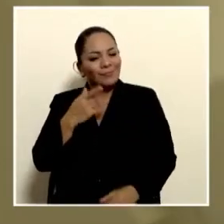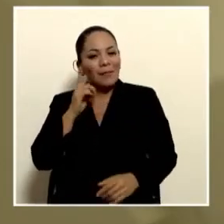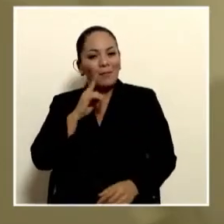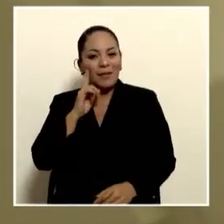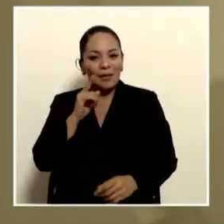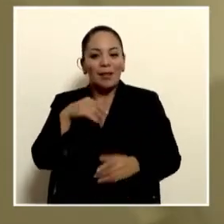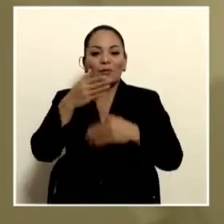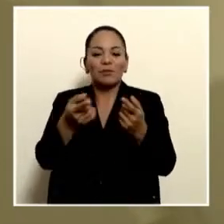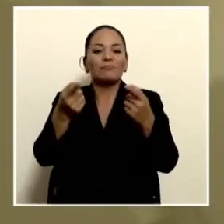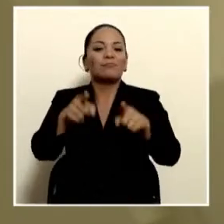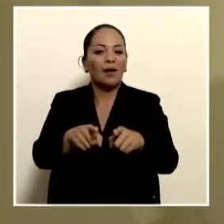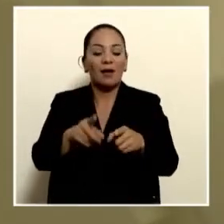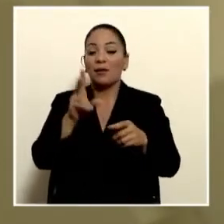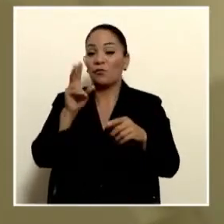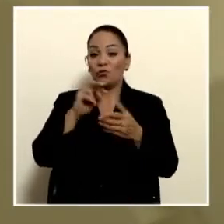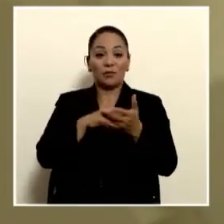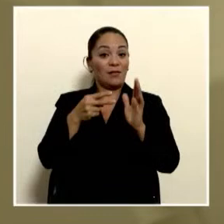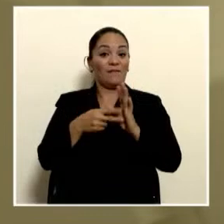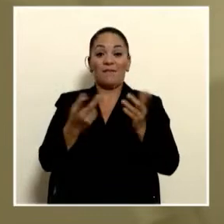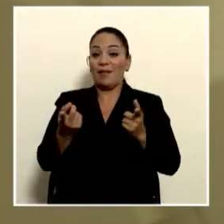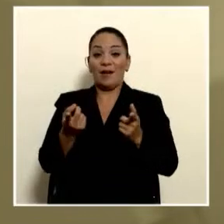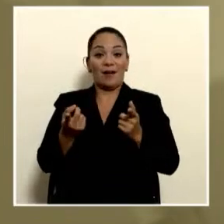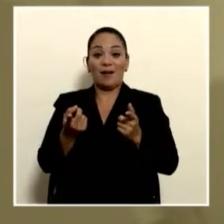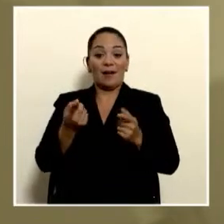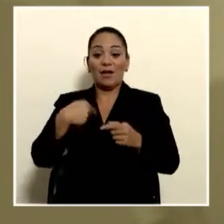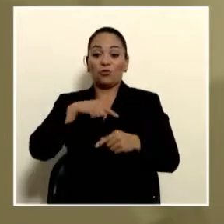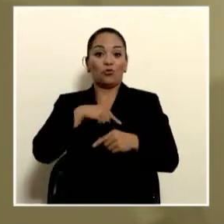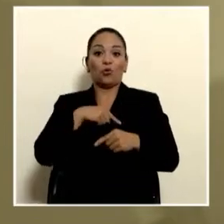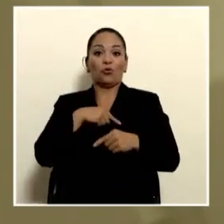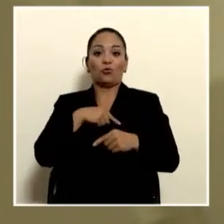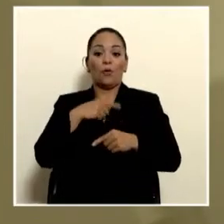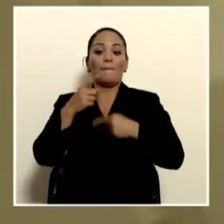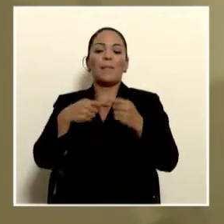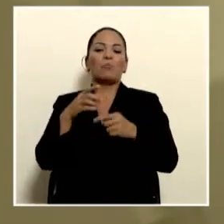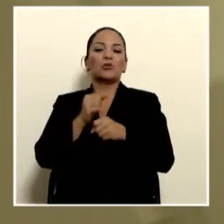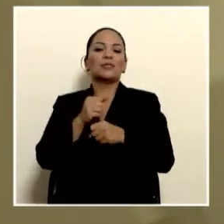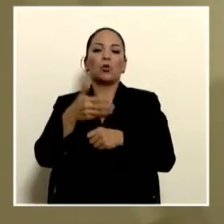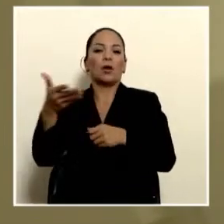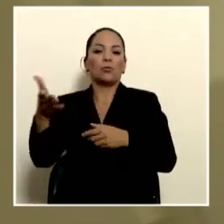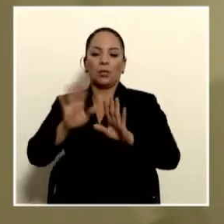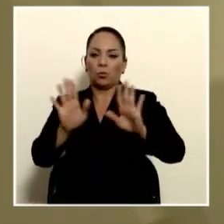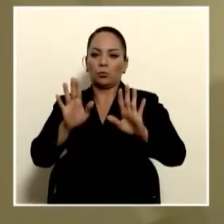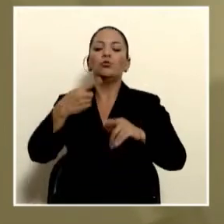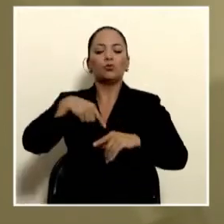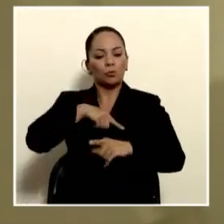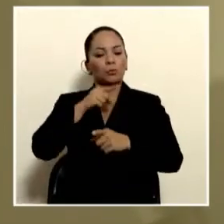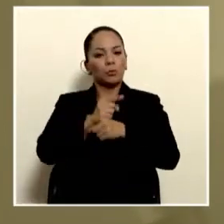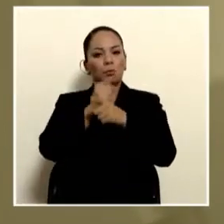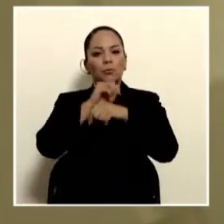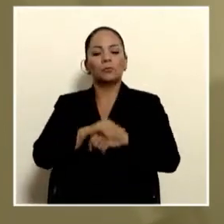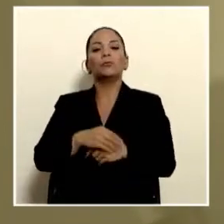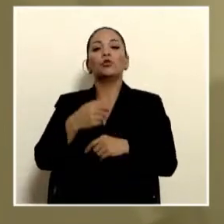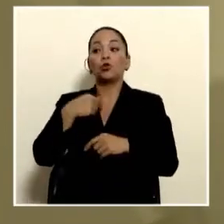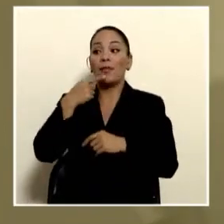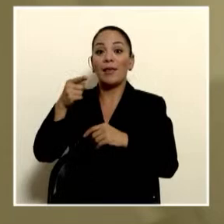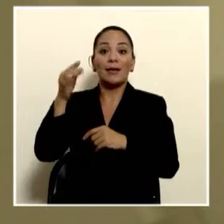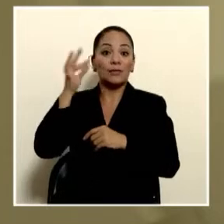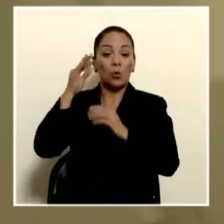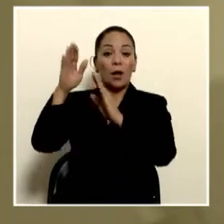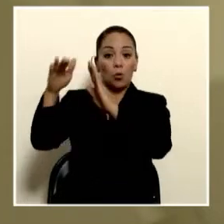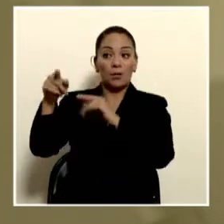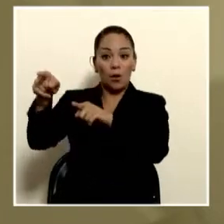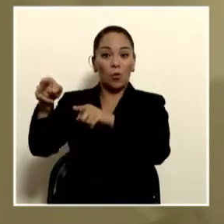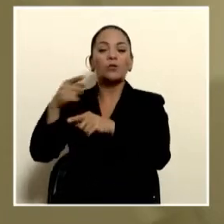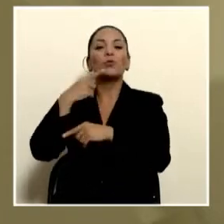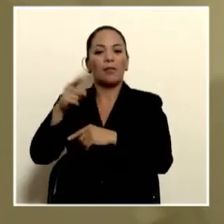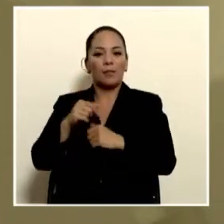dé la realidad, no significa que nosotros no vamos a hacer lo correcto. De hecho, yo llamé a la Contralora y le dije, señora, póngale atención, mandé al